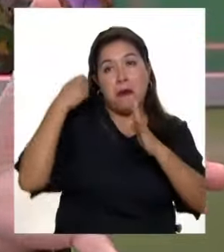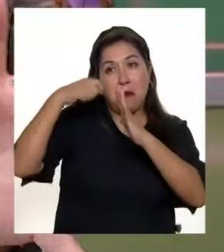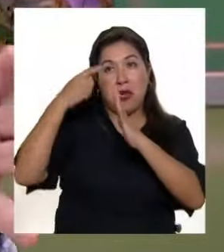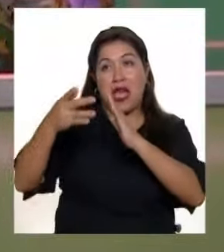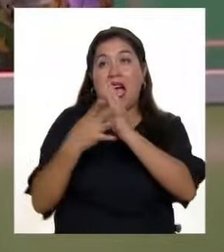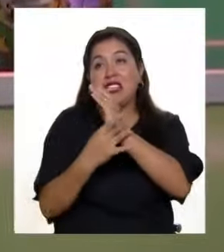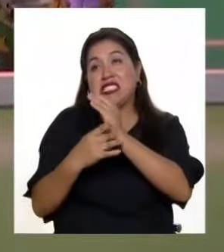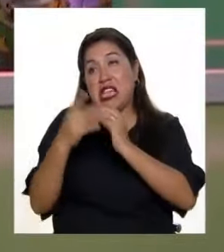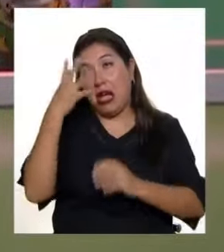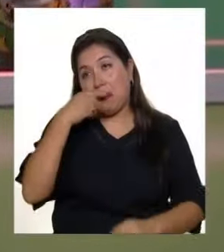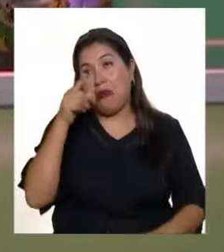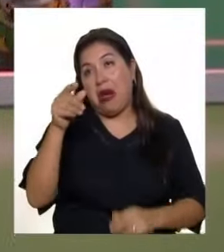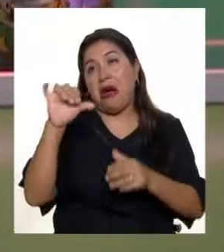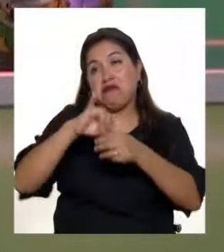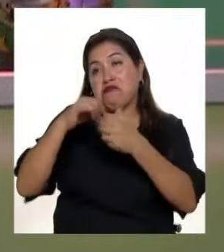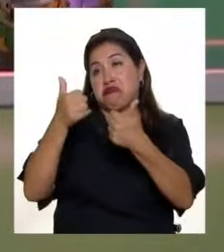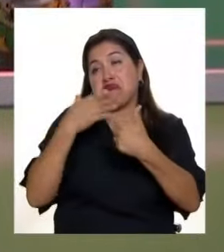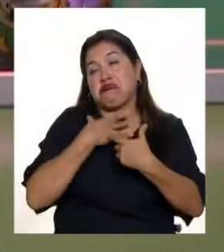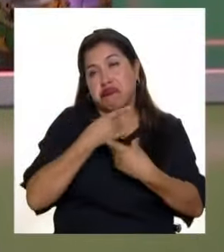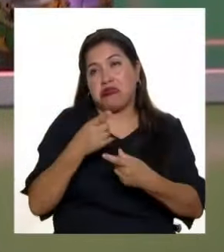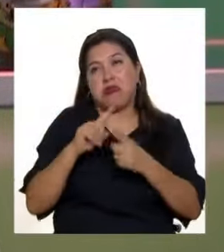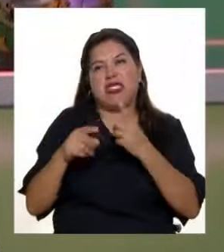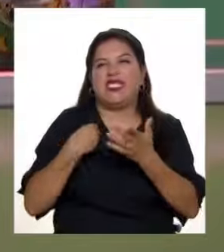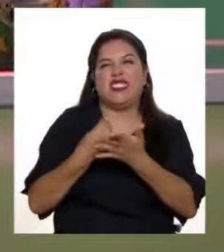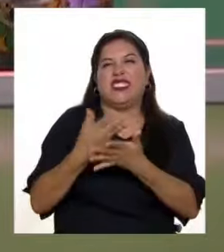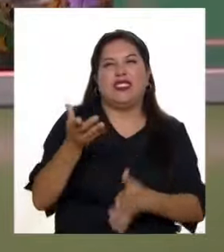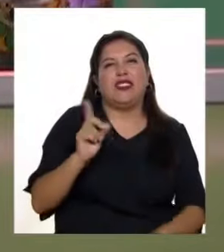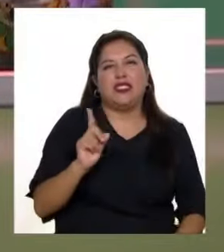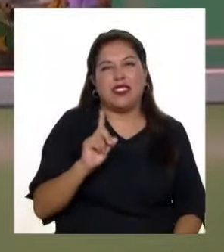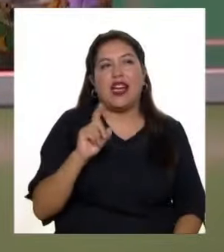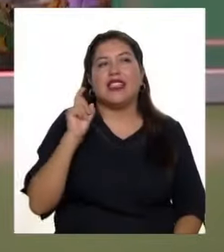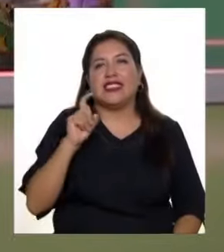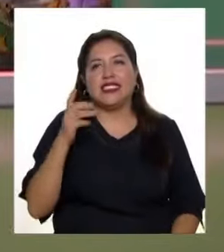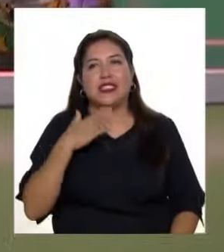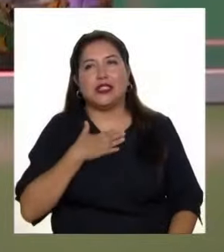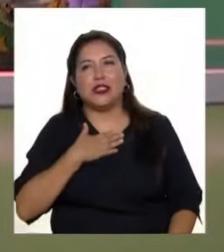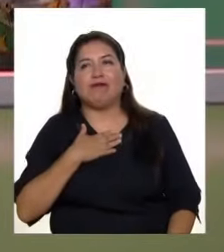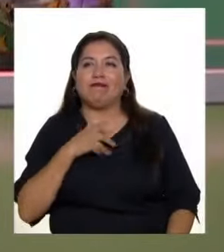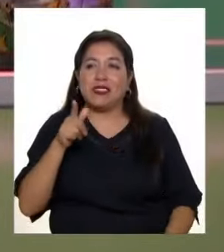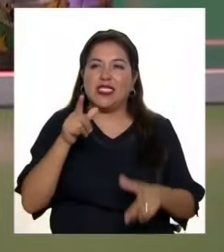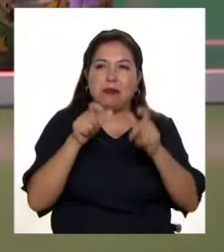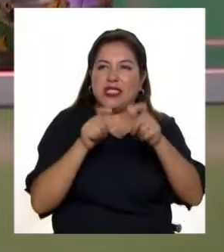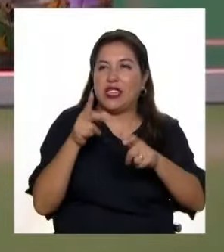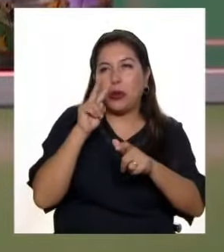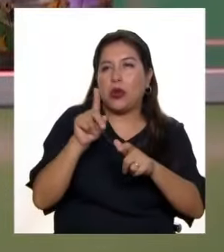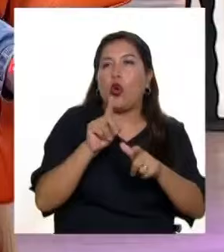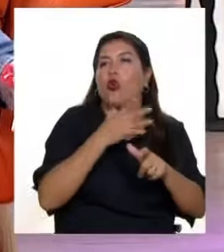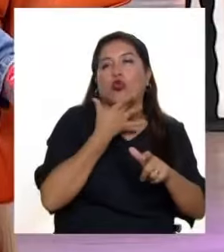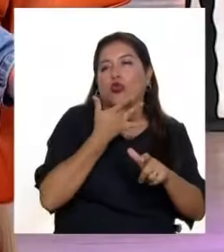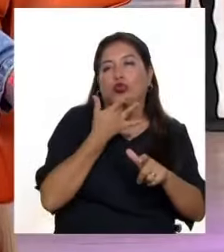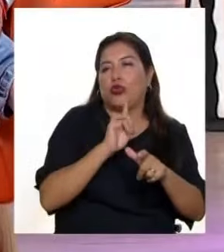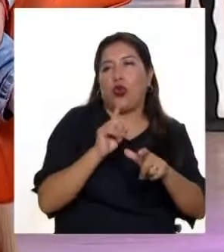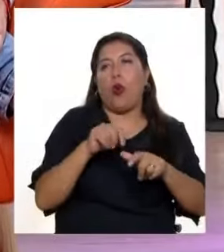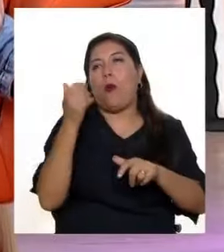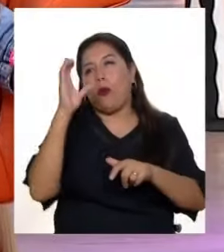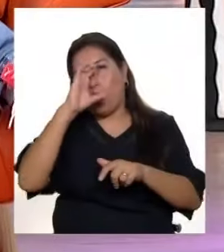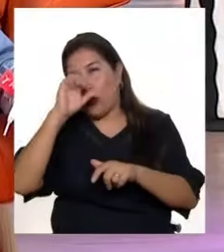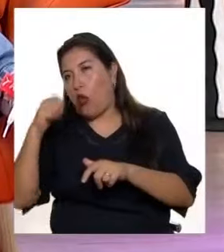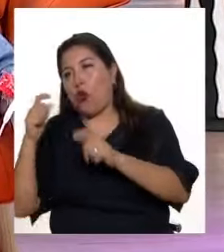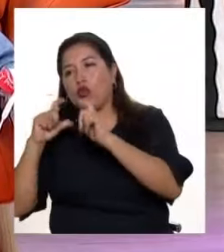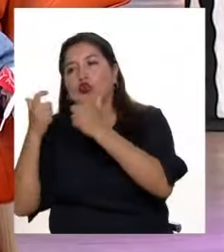a comprar. Así es. Entonces, para eso significa segmentar bien, ¿no? ¿Cuál es mi público? ¿A quién quiero llegar? Ok, un placer poder